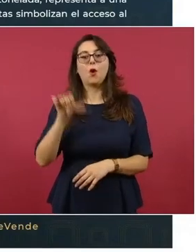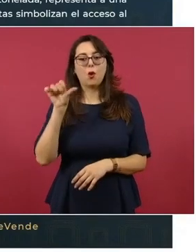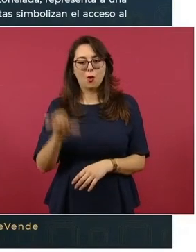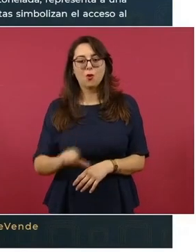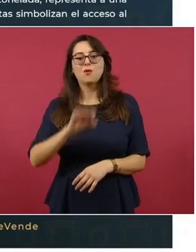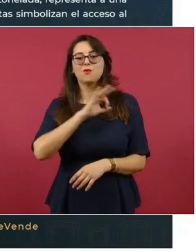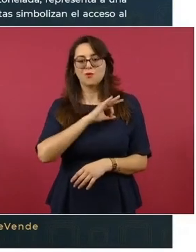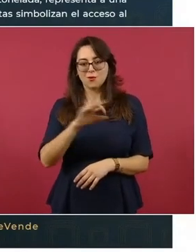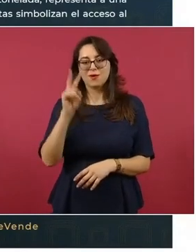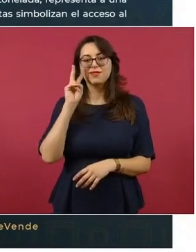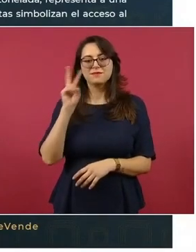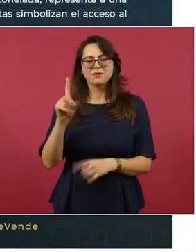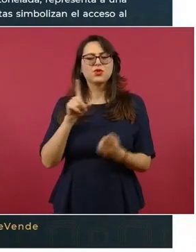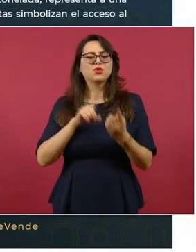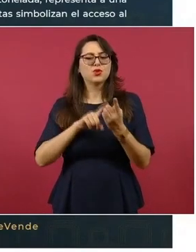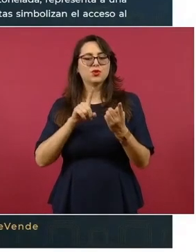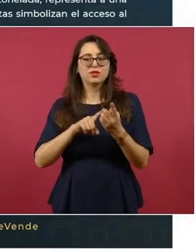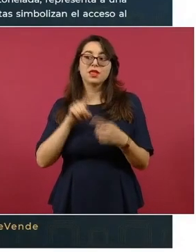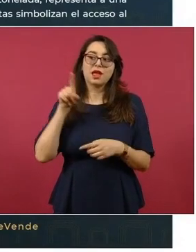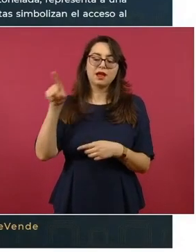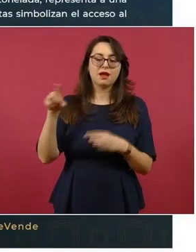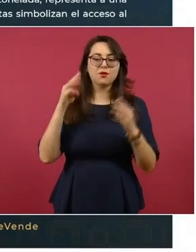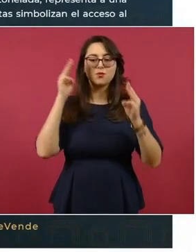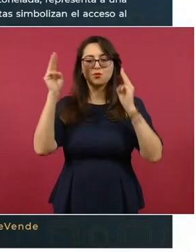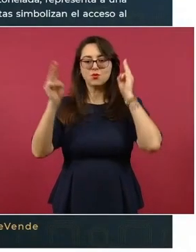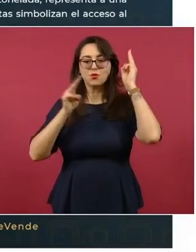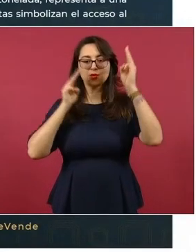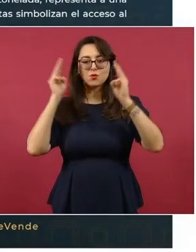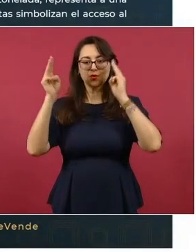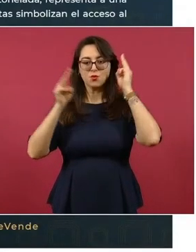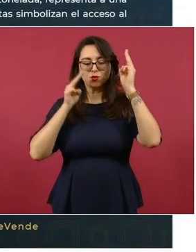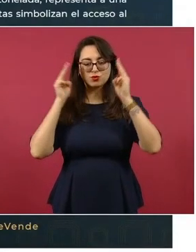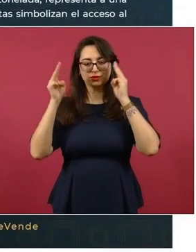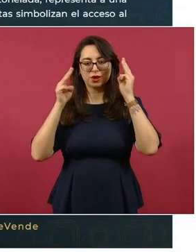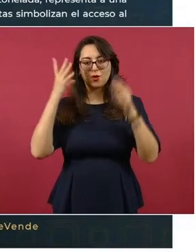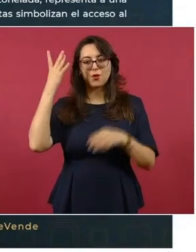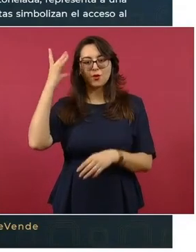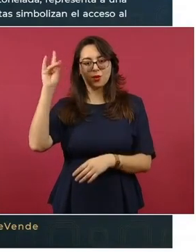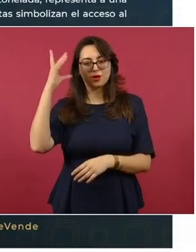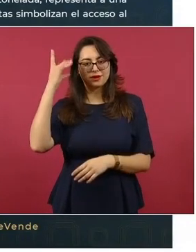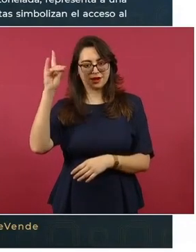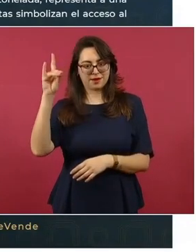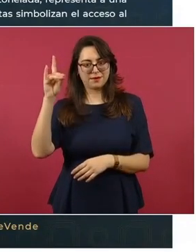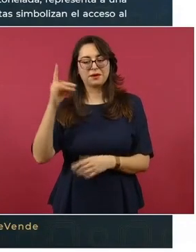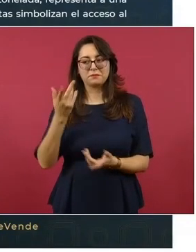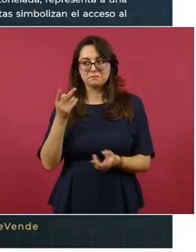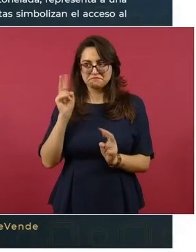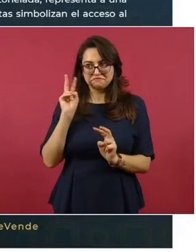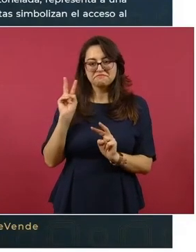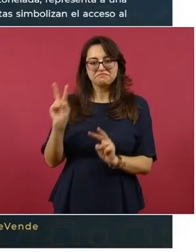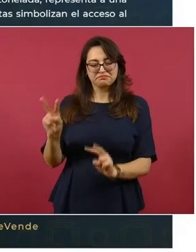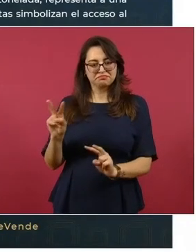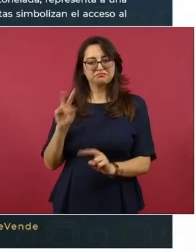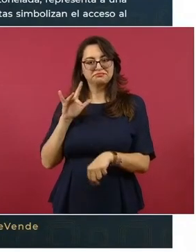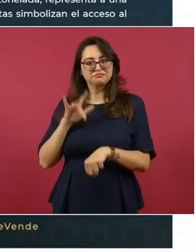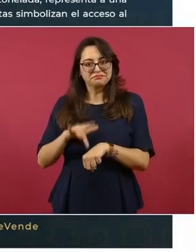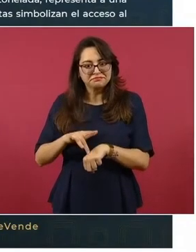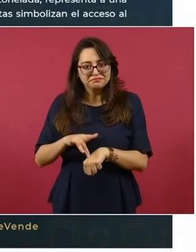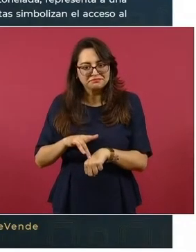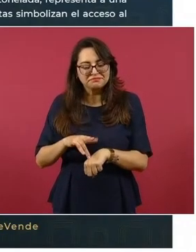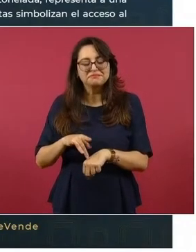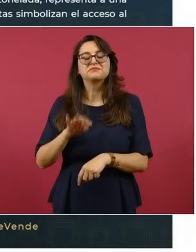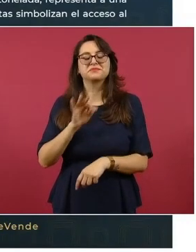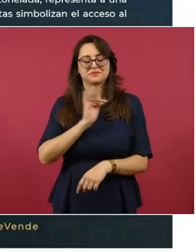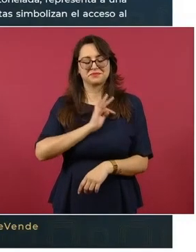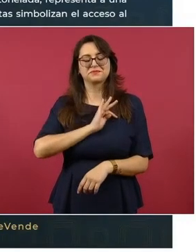al Museo Regional de los Pueblos de Morelos, Palacio de Cortés, en Cuernavaca, para que la puedan apreciar. De verdad, es